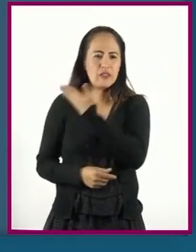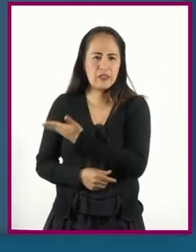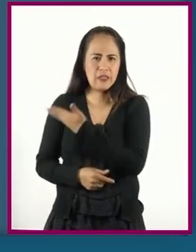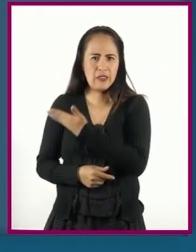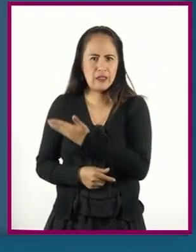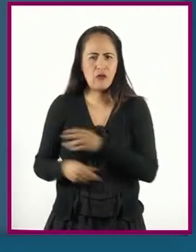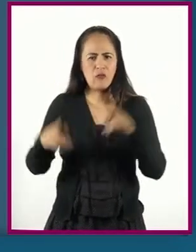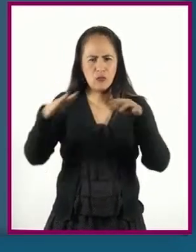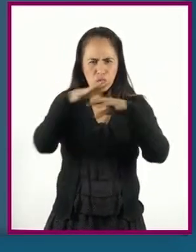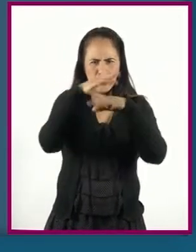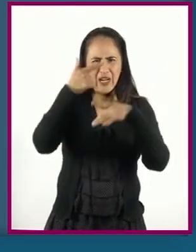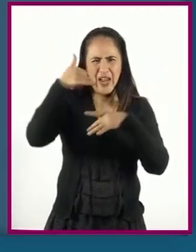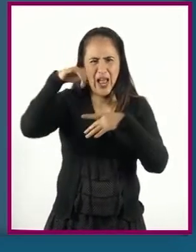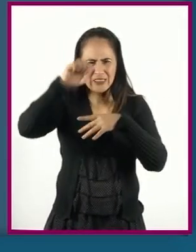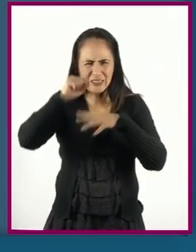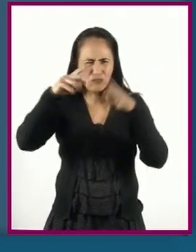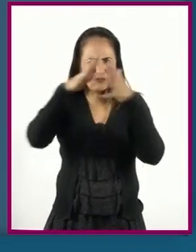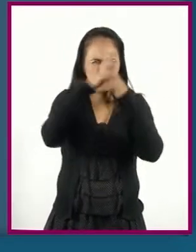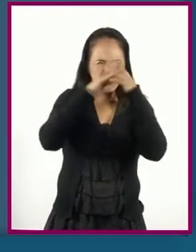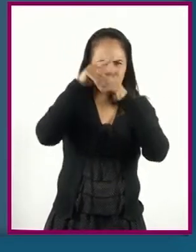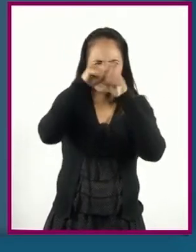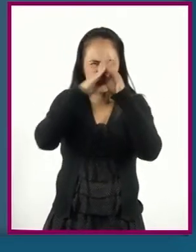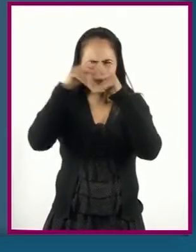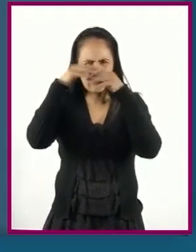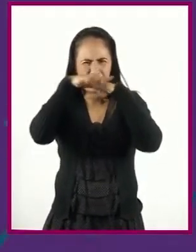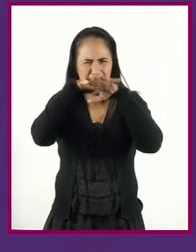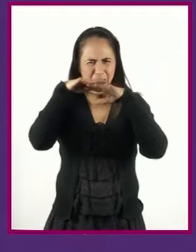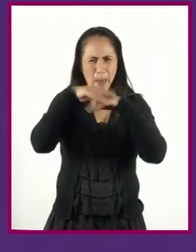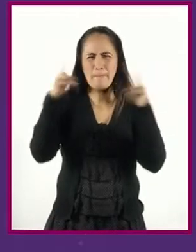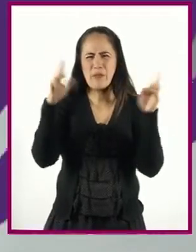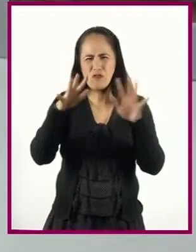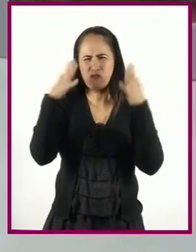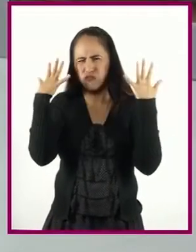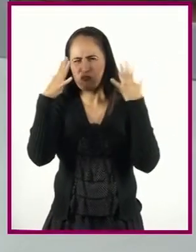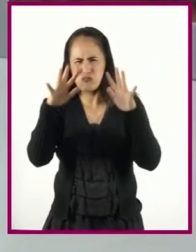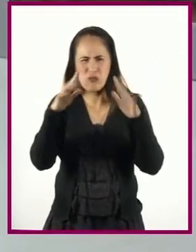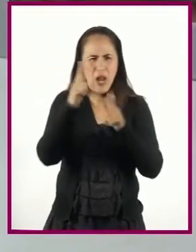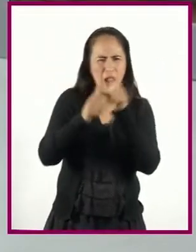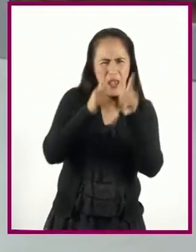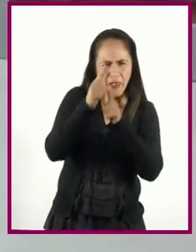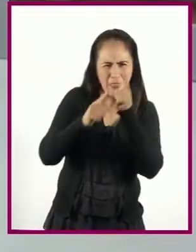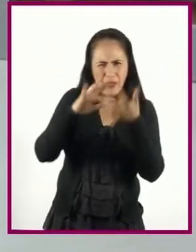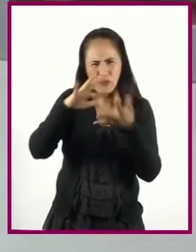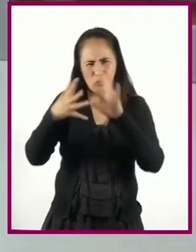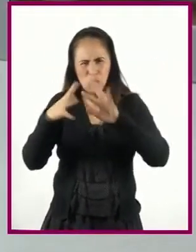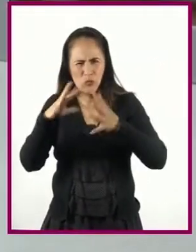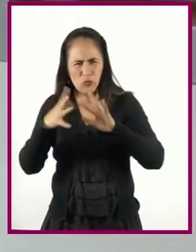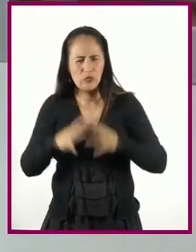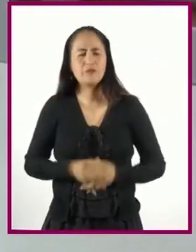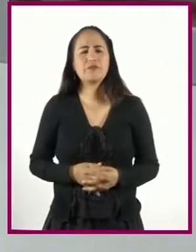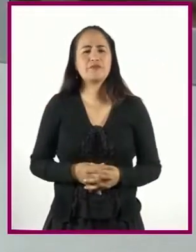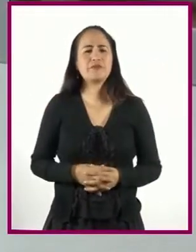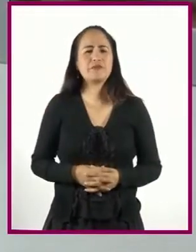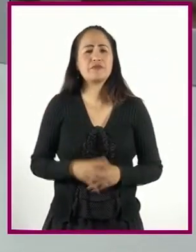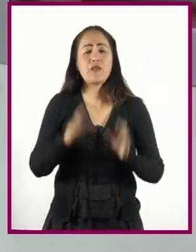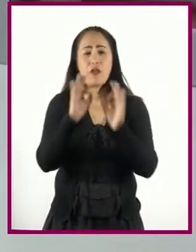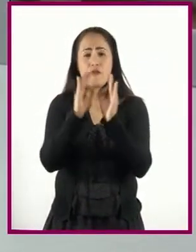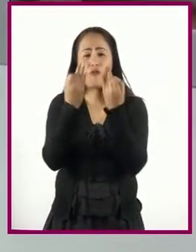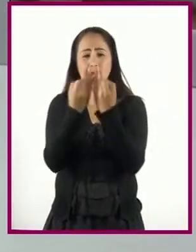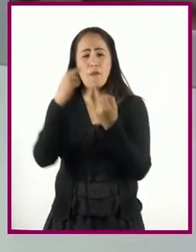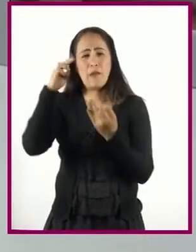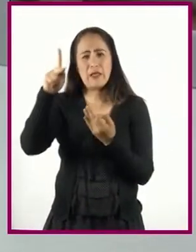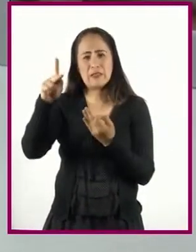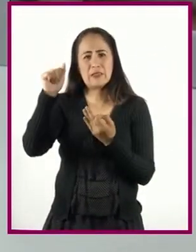chocan entre ellas y se mueven a velocidades variables. En el caso de este modelo, las partículas pueden representar